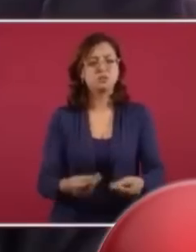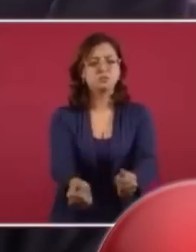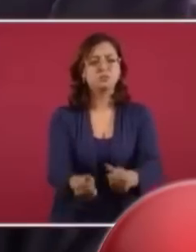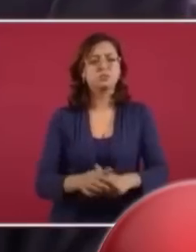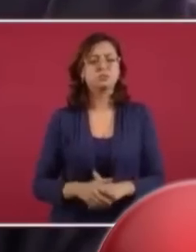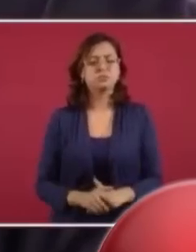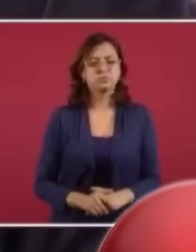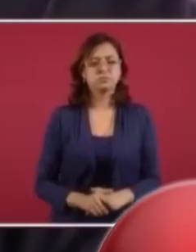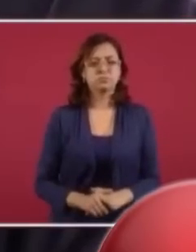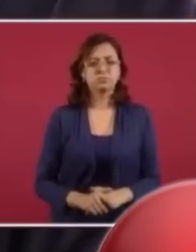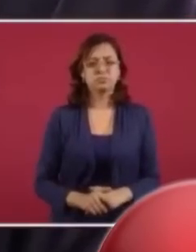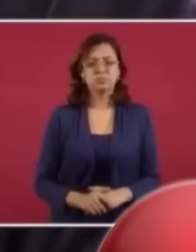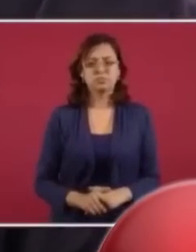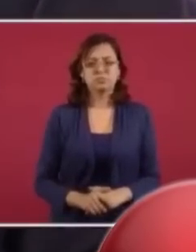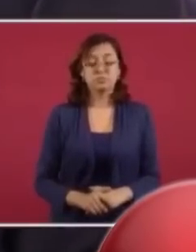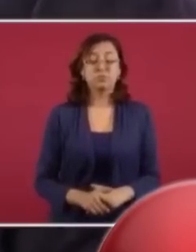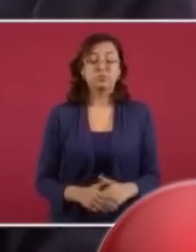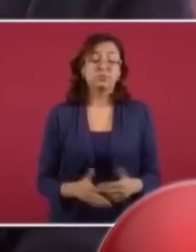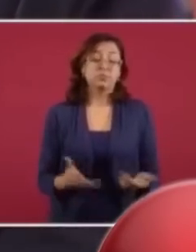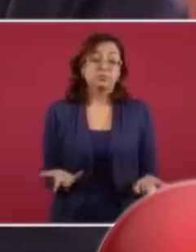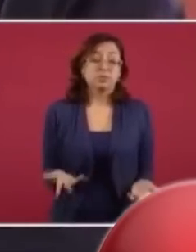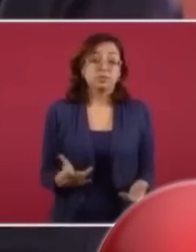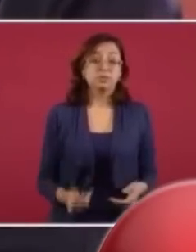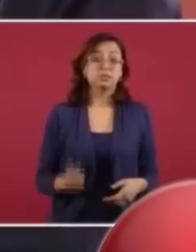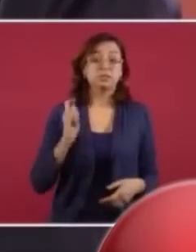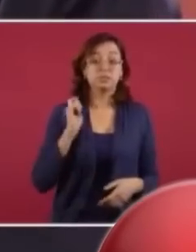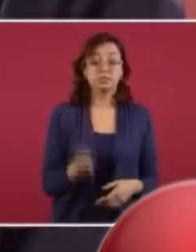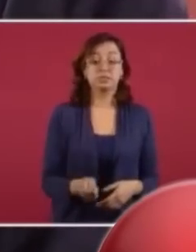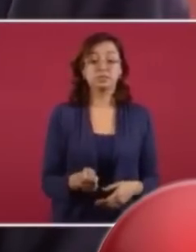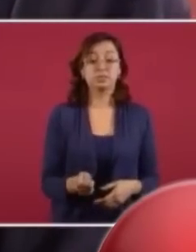O sea, una reducción